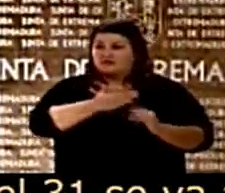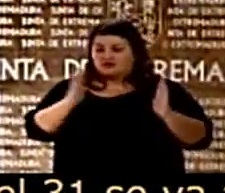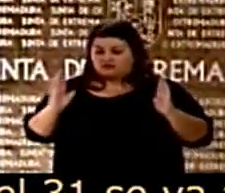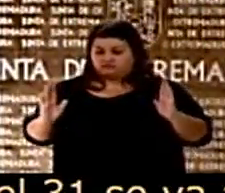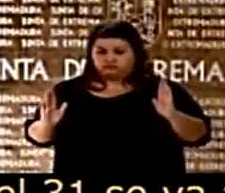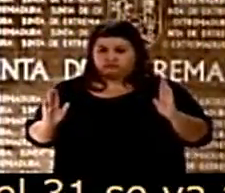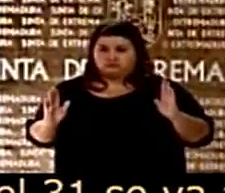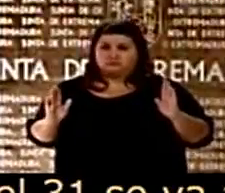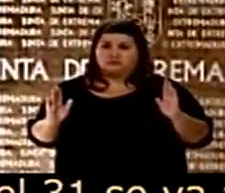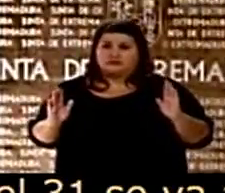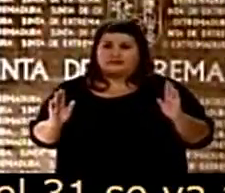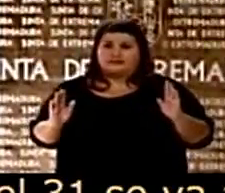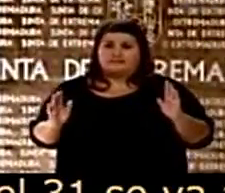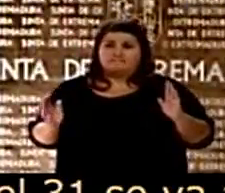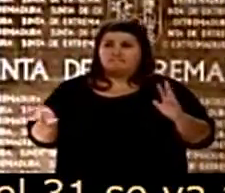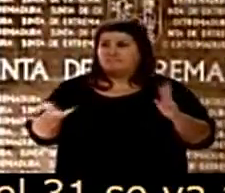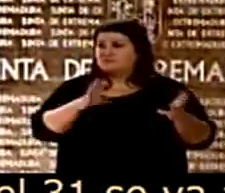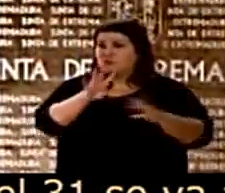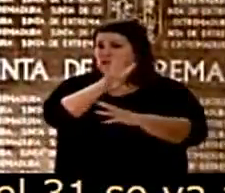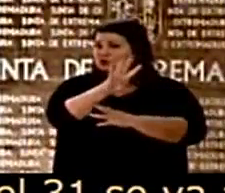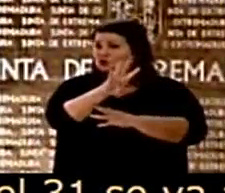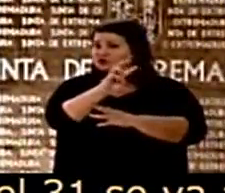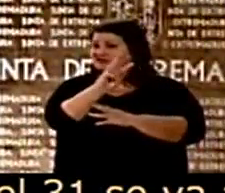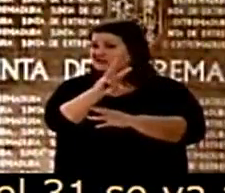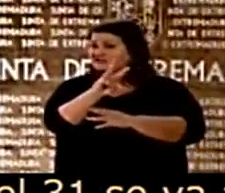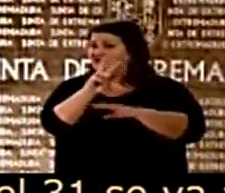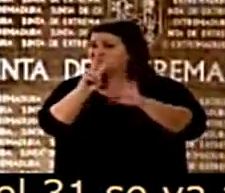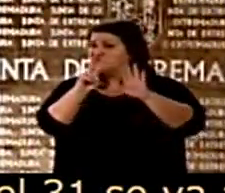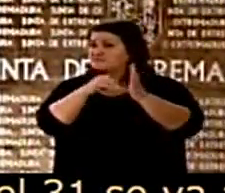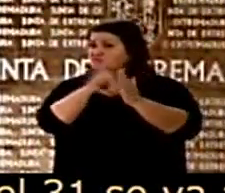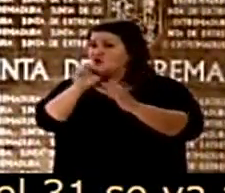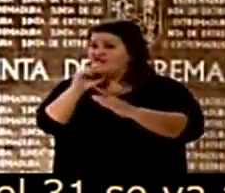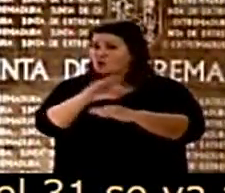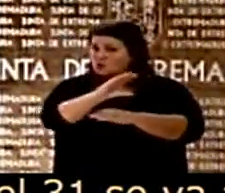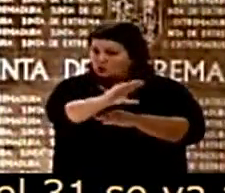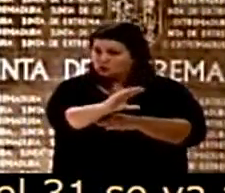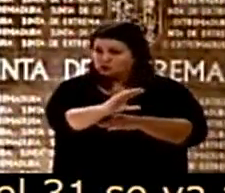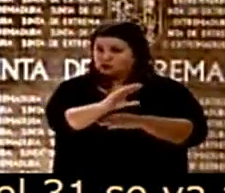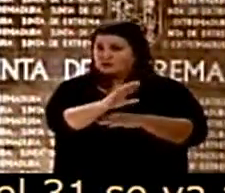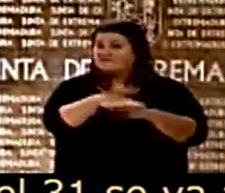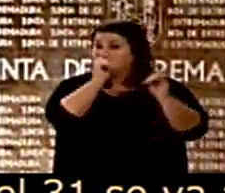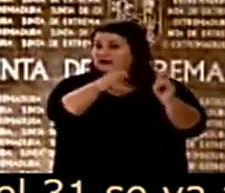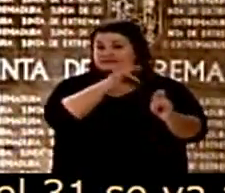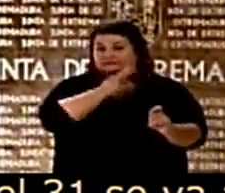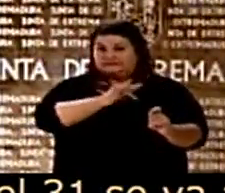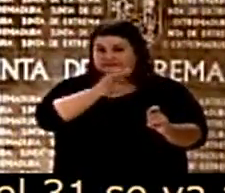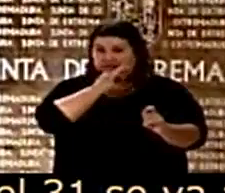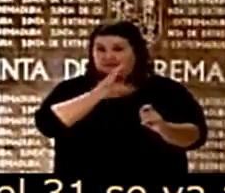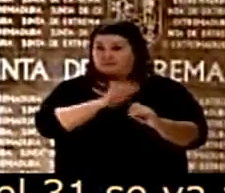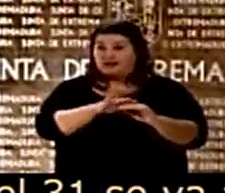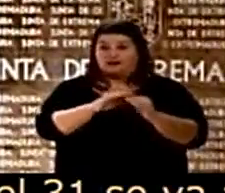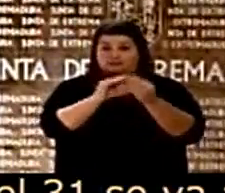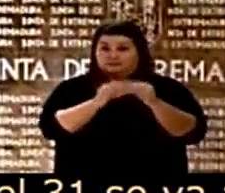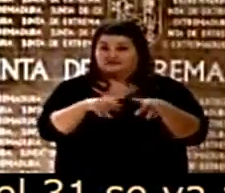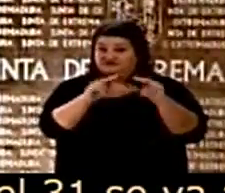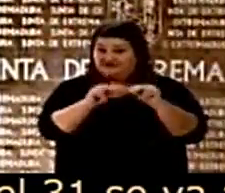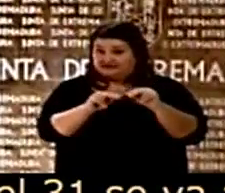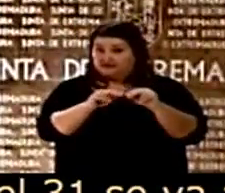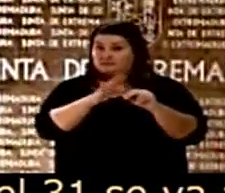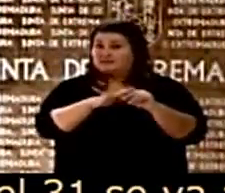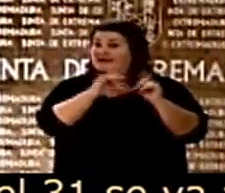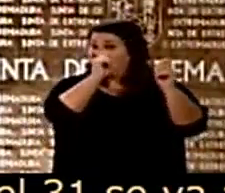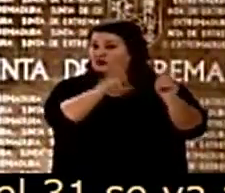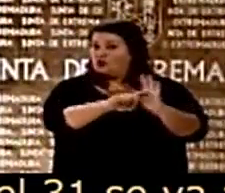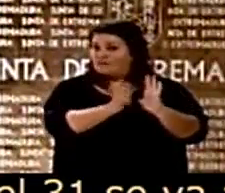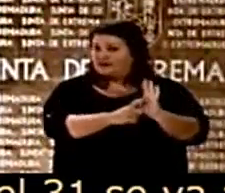Talayola-Plasencia nos quedarán 437 millones de euros por licitar para finalizar toda la